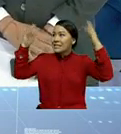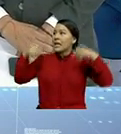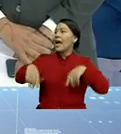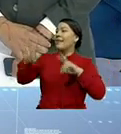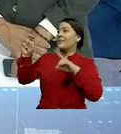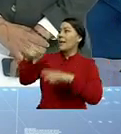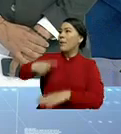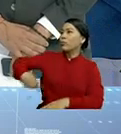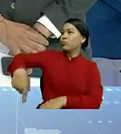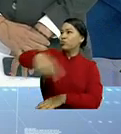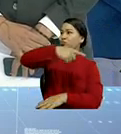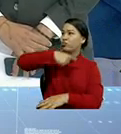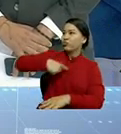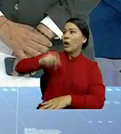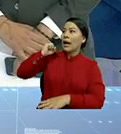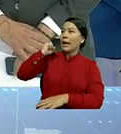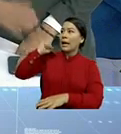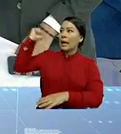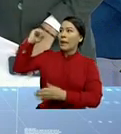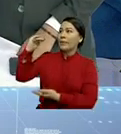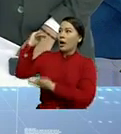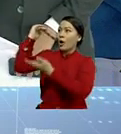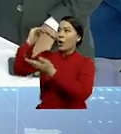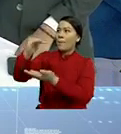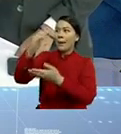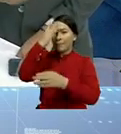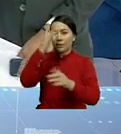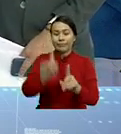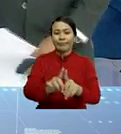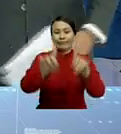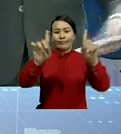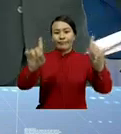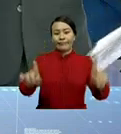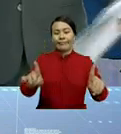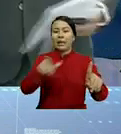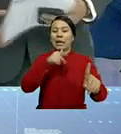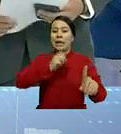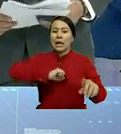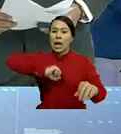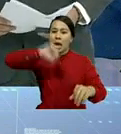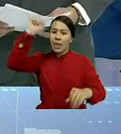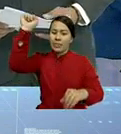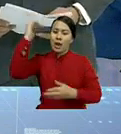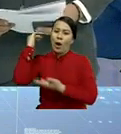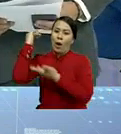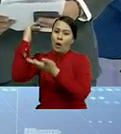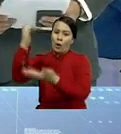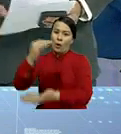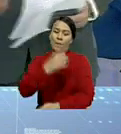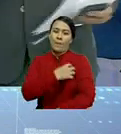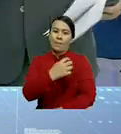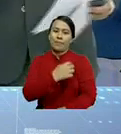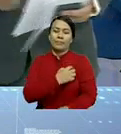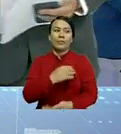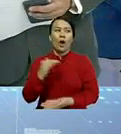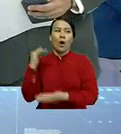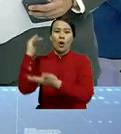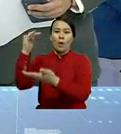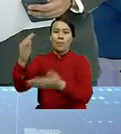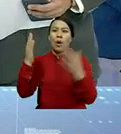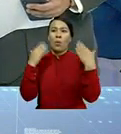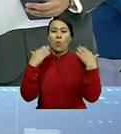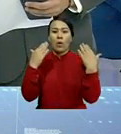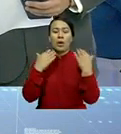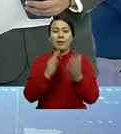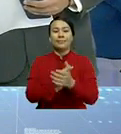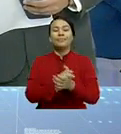vuelta olímpica, ¿no? La copa y todo lo demás, ¿no? Bueno, el empate que a la postre le dio la posibilidad de llevarse la copa para Guayaquil. Una copa más que tiene aquí junto a Barcelona. El que